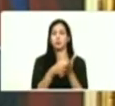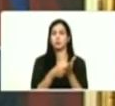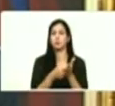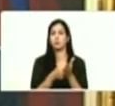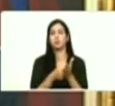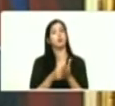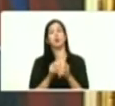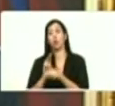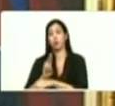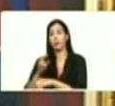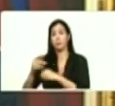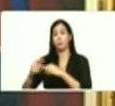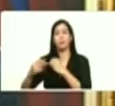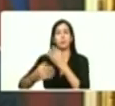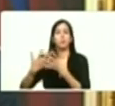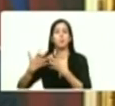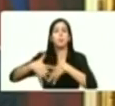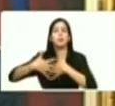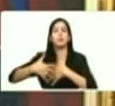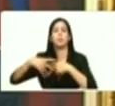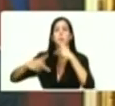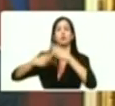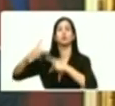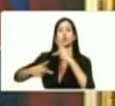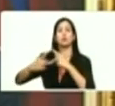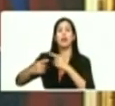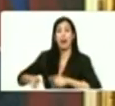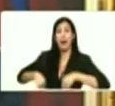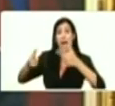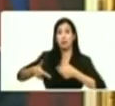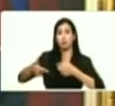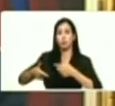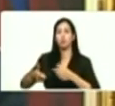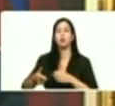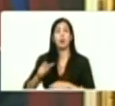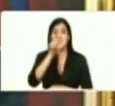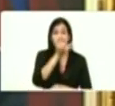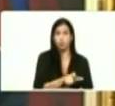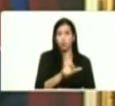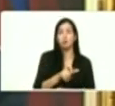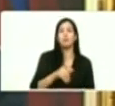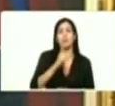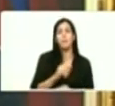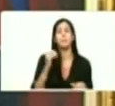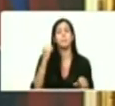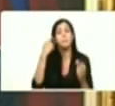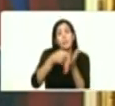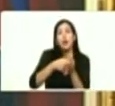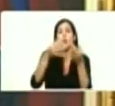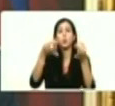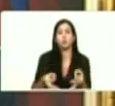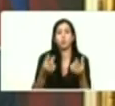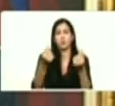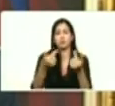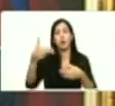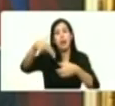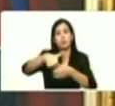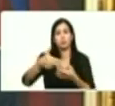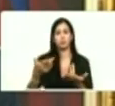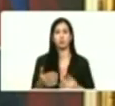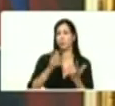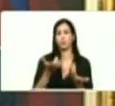invierte para producir esa gasolina e inclusive bueno el funcionamiento